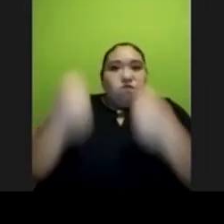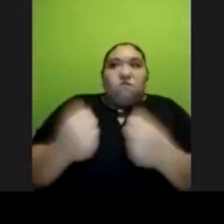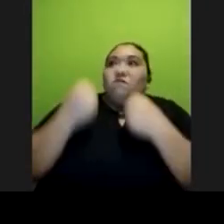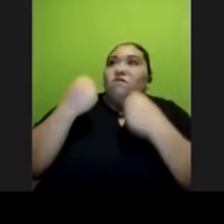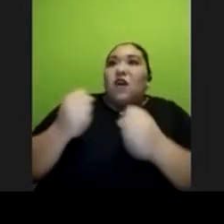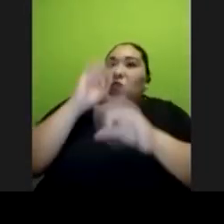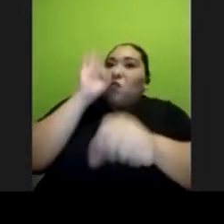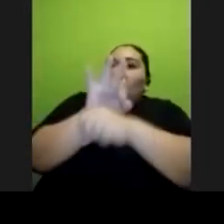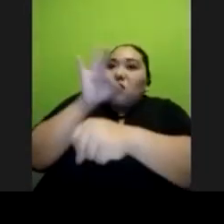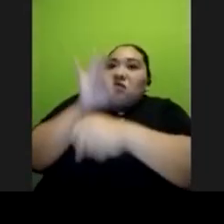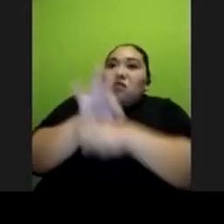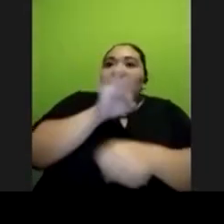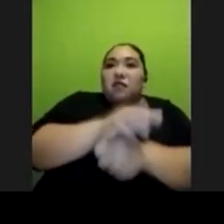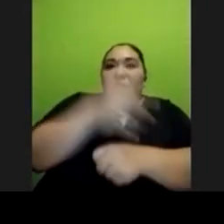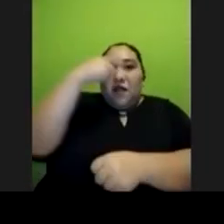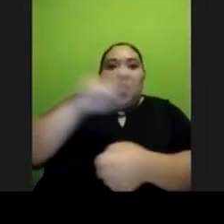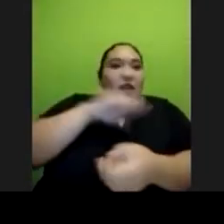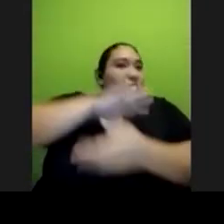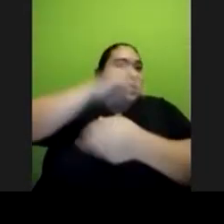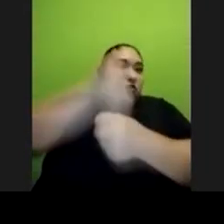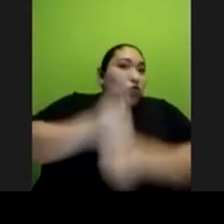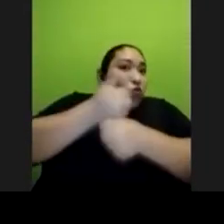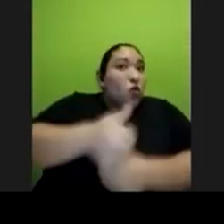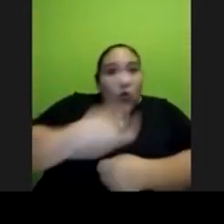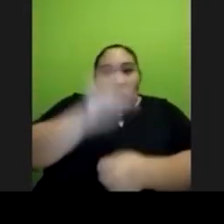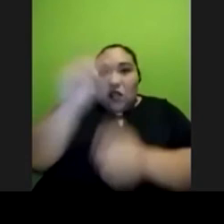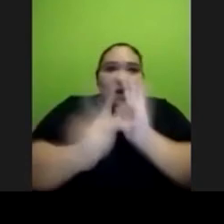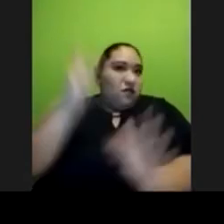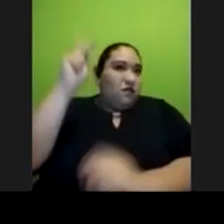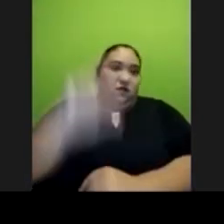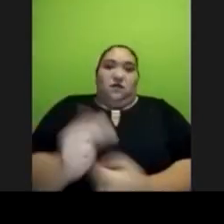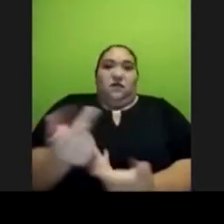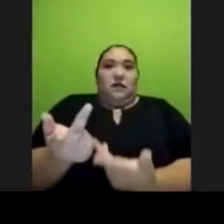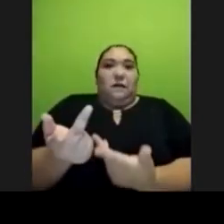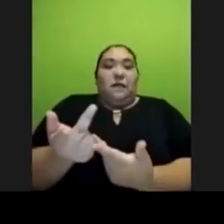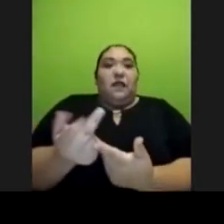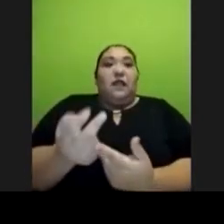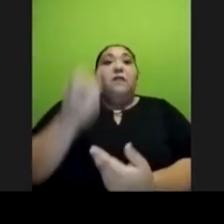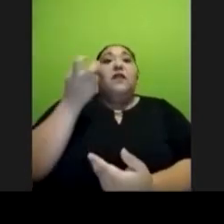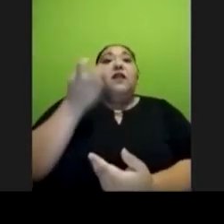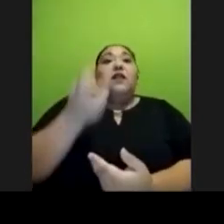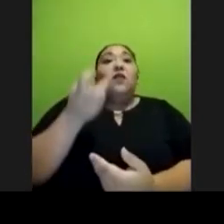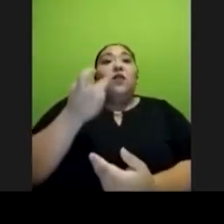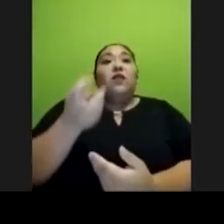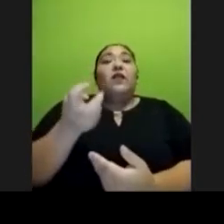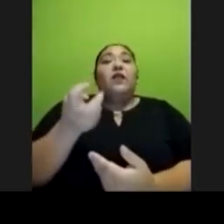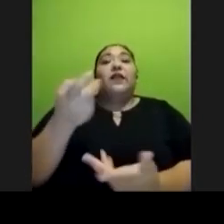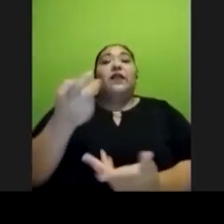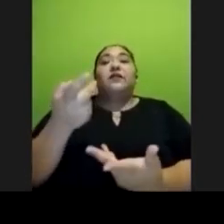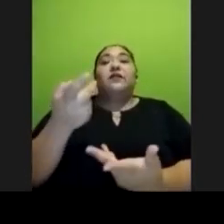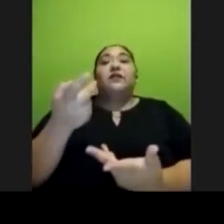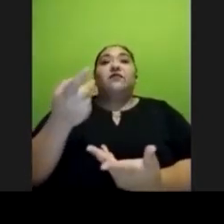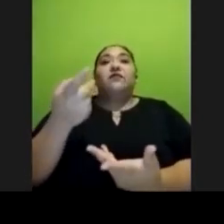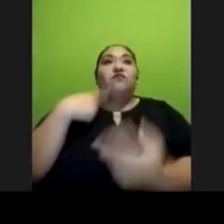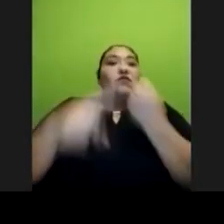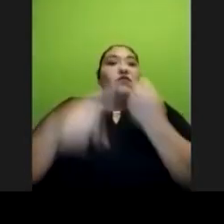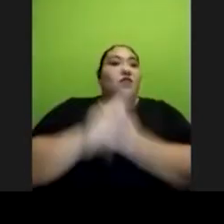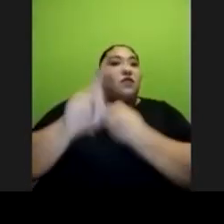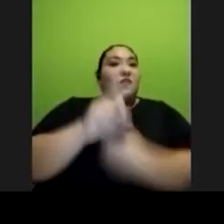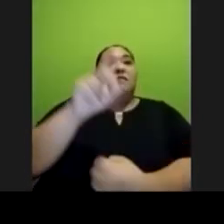impactos de la pandemia que golpean a la población refugiada de la misma forma que golpean a la